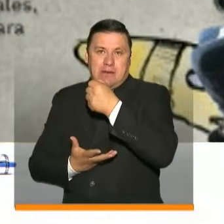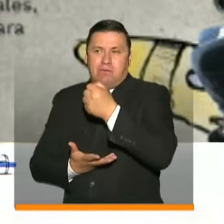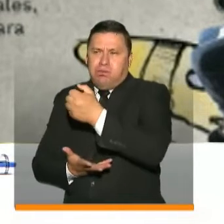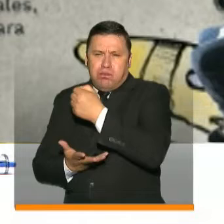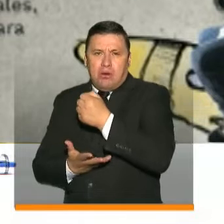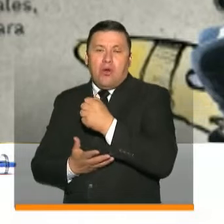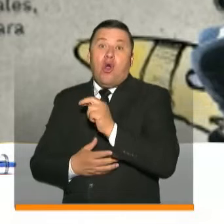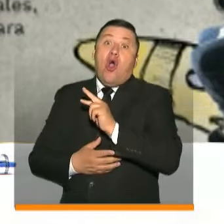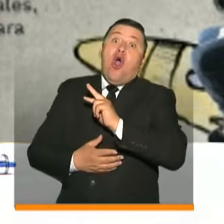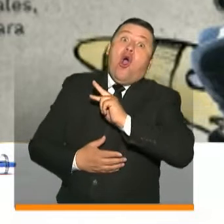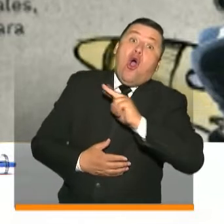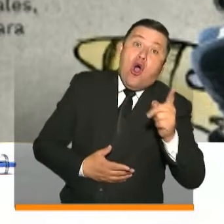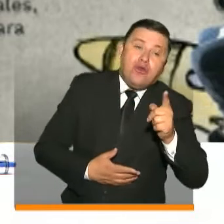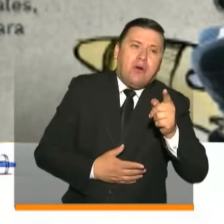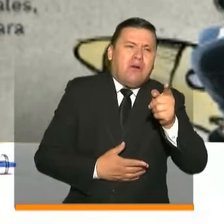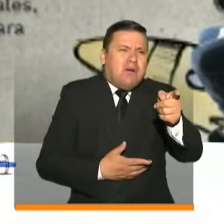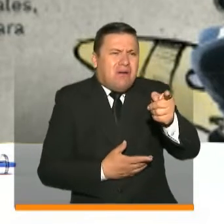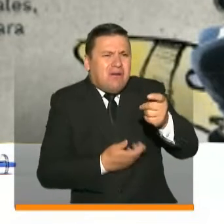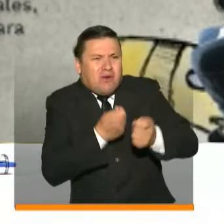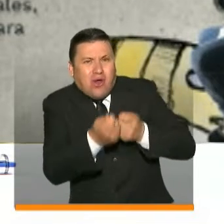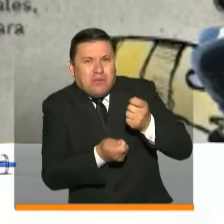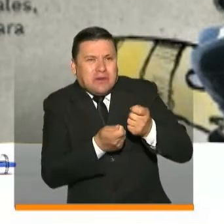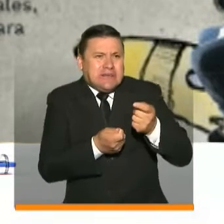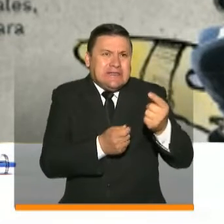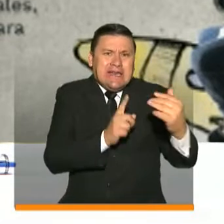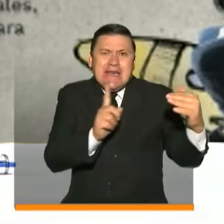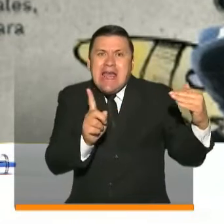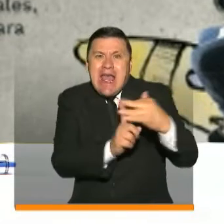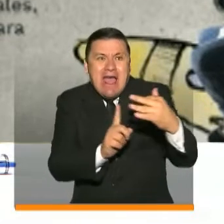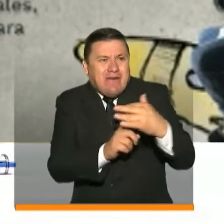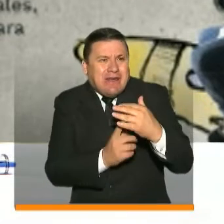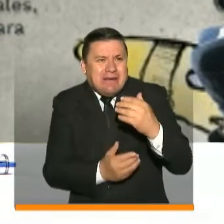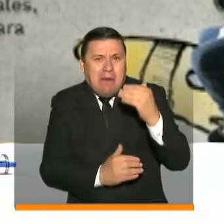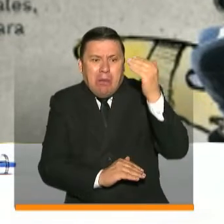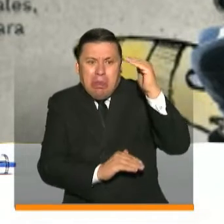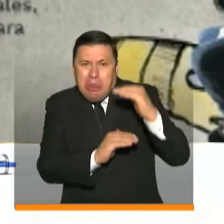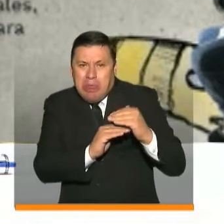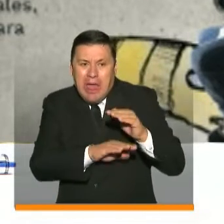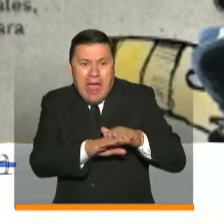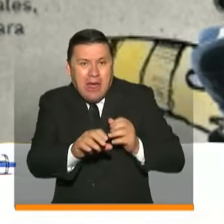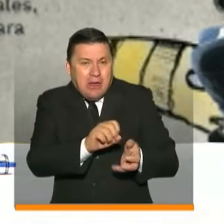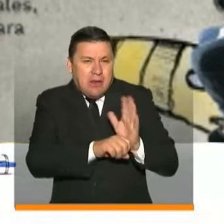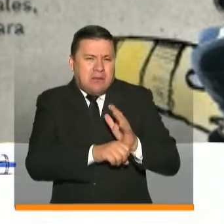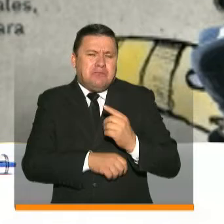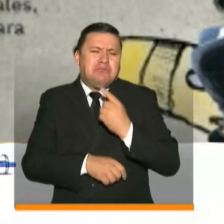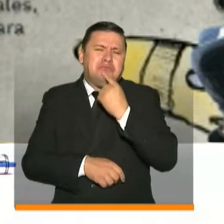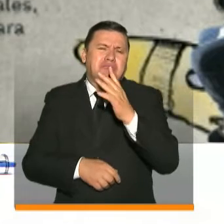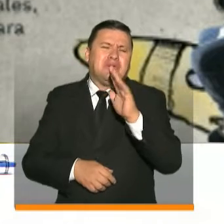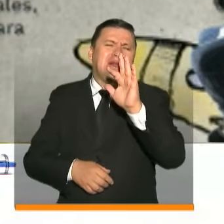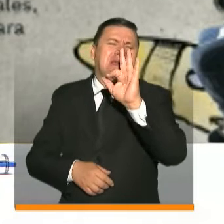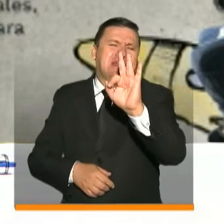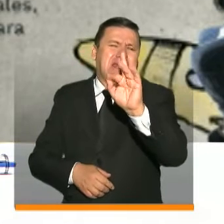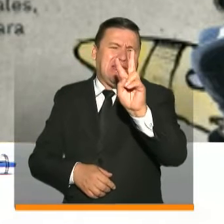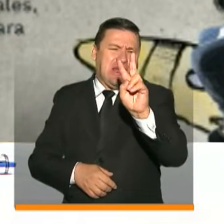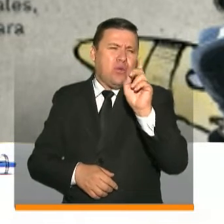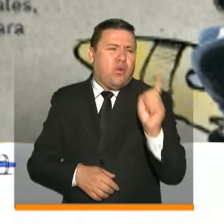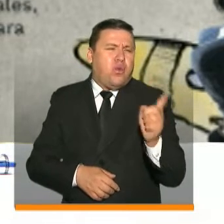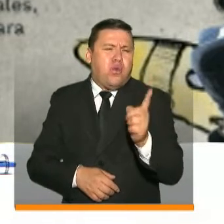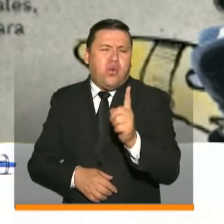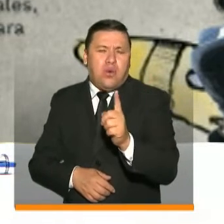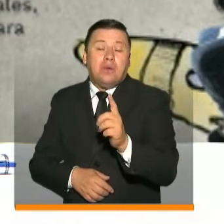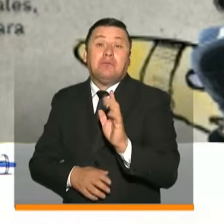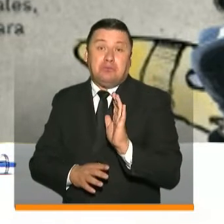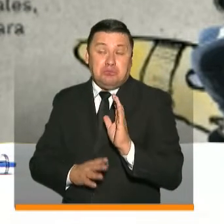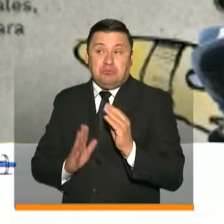otros sectores que se han visto seriamente afectados por esta pandemia estamos hablando de 32 sectores así que